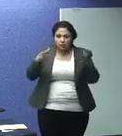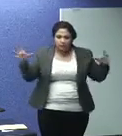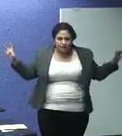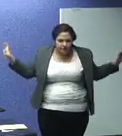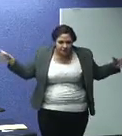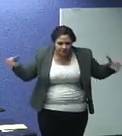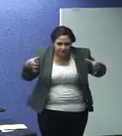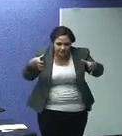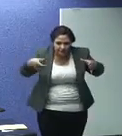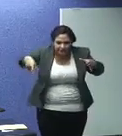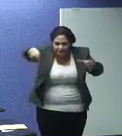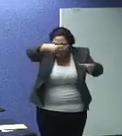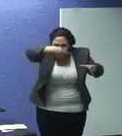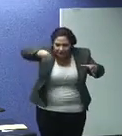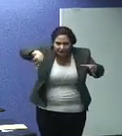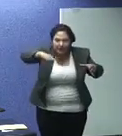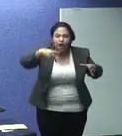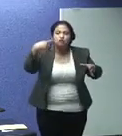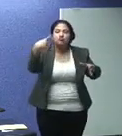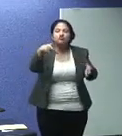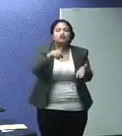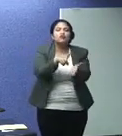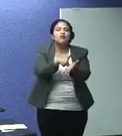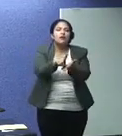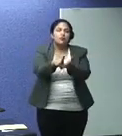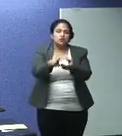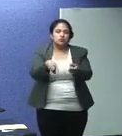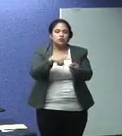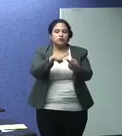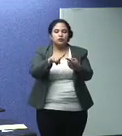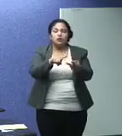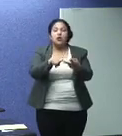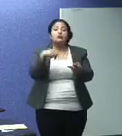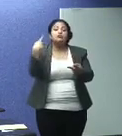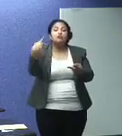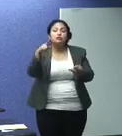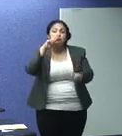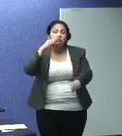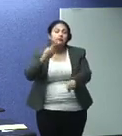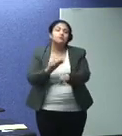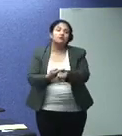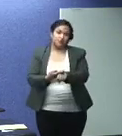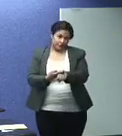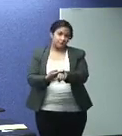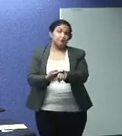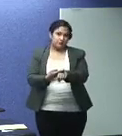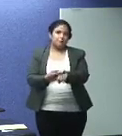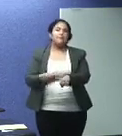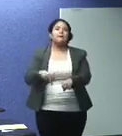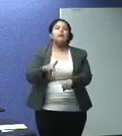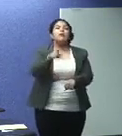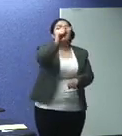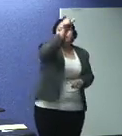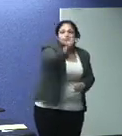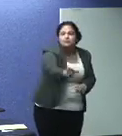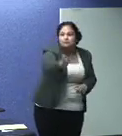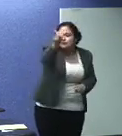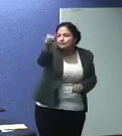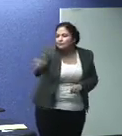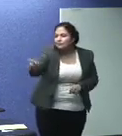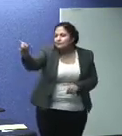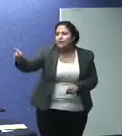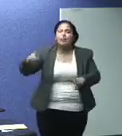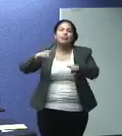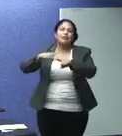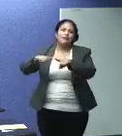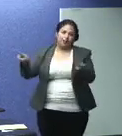comunidad, gozan de los mismos derechos y obligaciones, pero tomando conciencia de su diversidad, de su variedad.